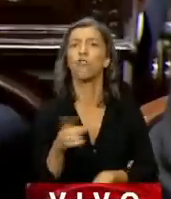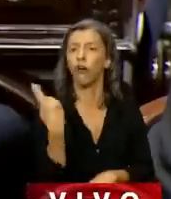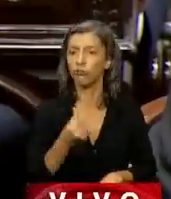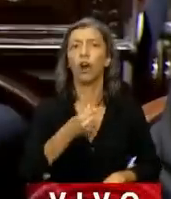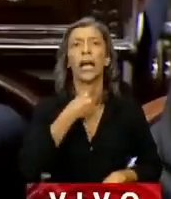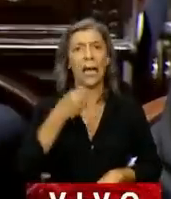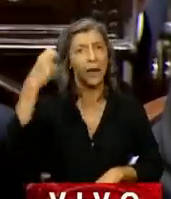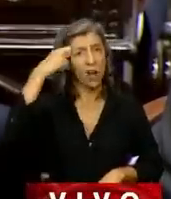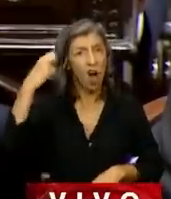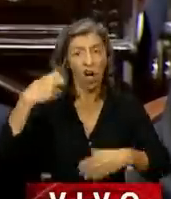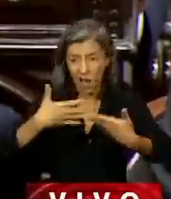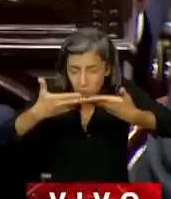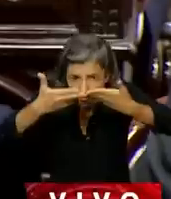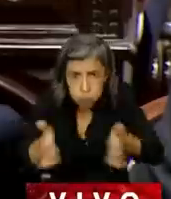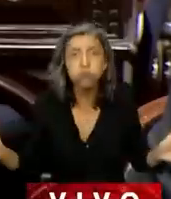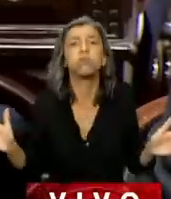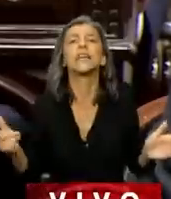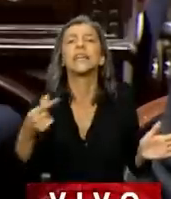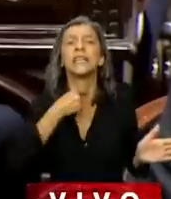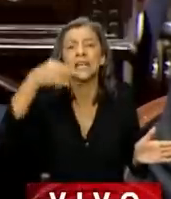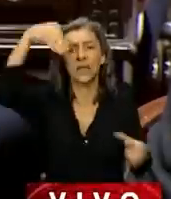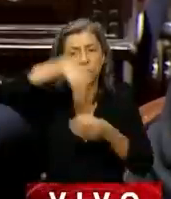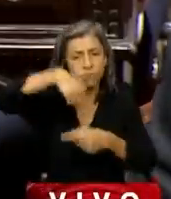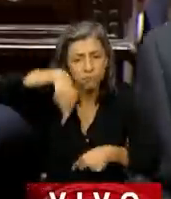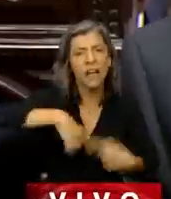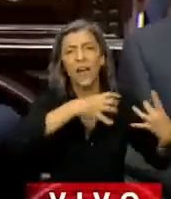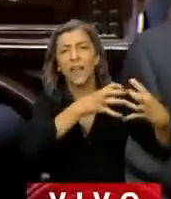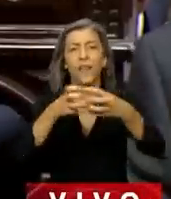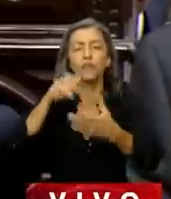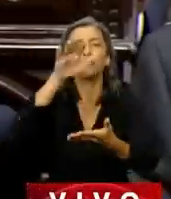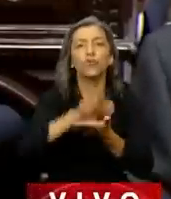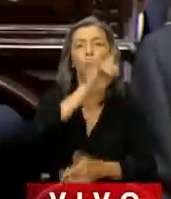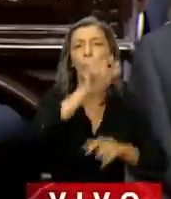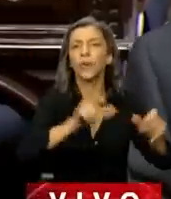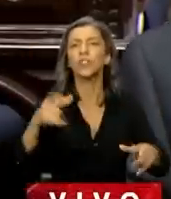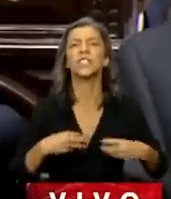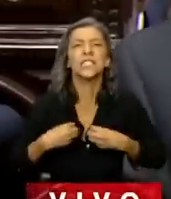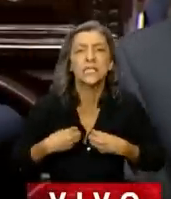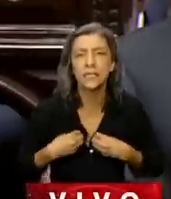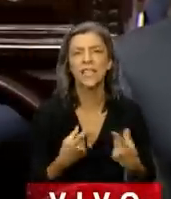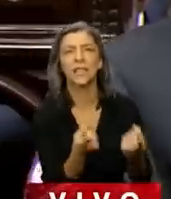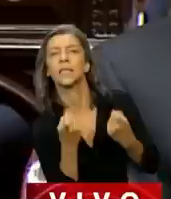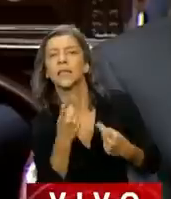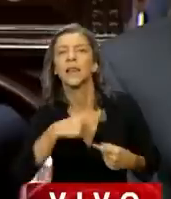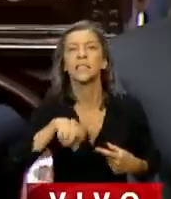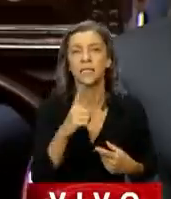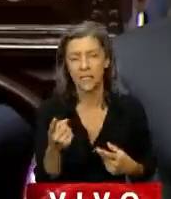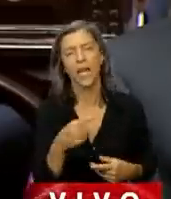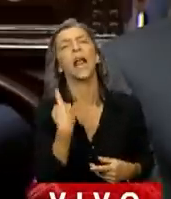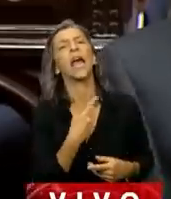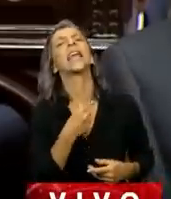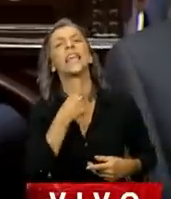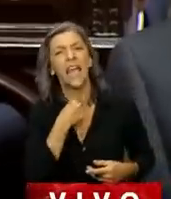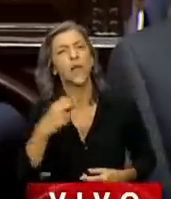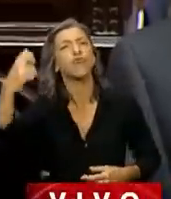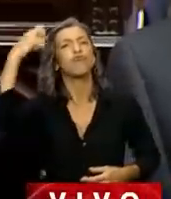lo que le pasa a la gente, queremos actuar con racionalidad. Queremos poner al Congreso del lado del orden